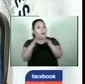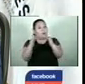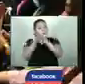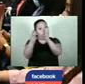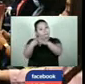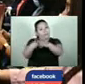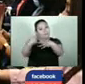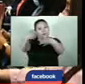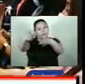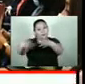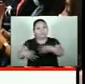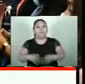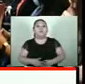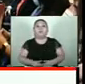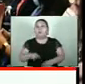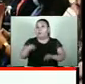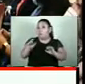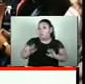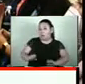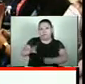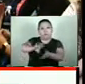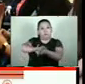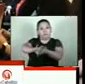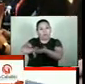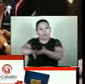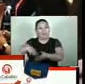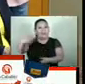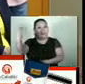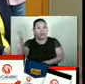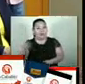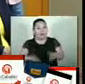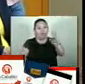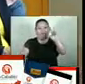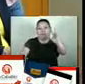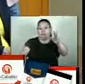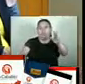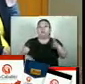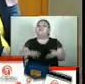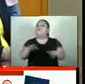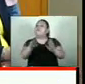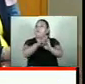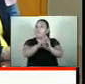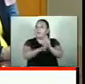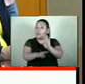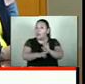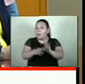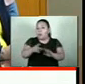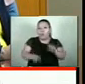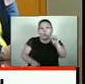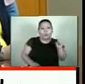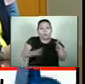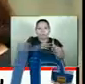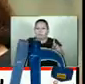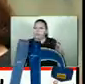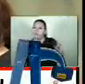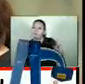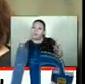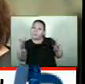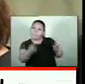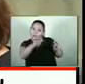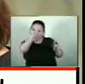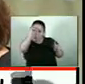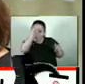Para que puedan recibir el subsidio deben cumplir con tres requisitos. Tener entre uno y 100 empleados,